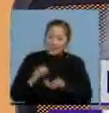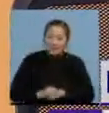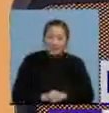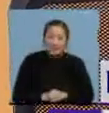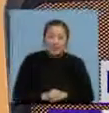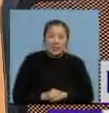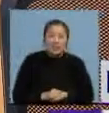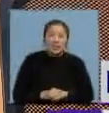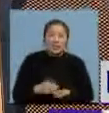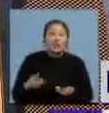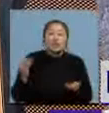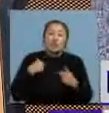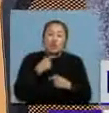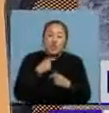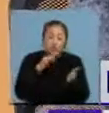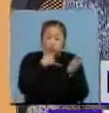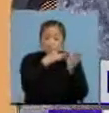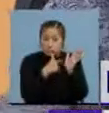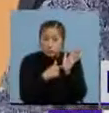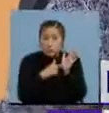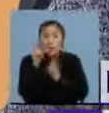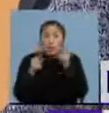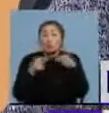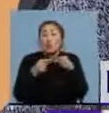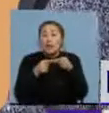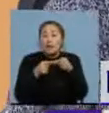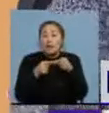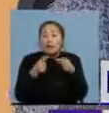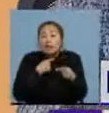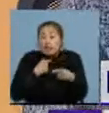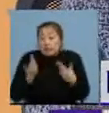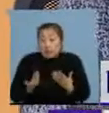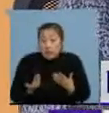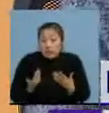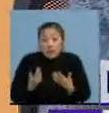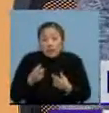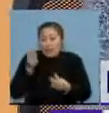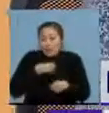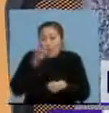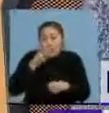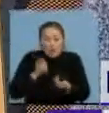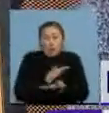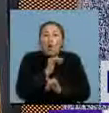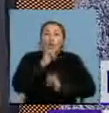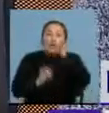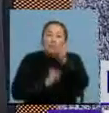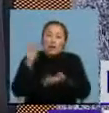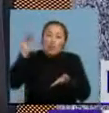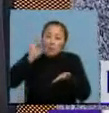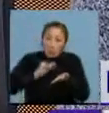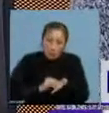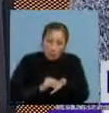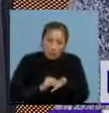a ustedes y tengo todo el informe y en algún momento en algún programa que quieran de cualquier lado lo puedo explicar con mayor detalle